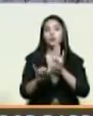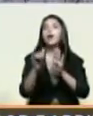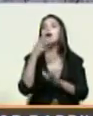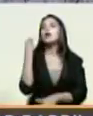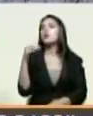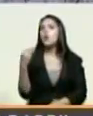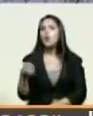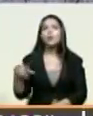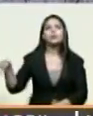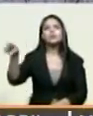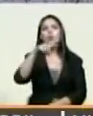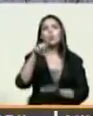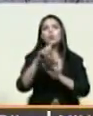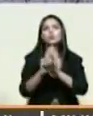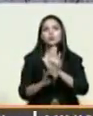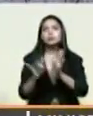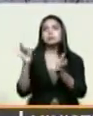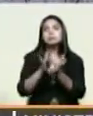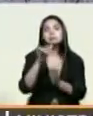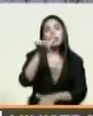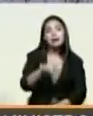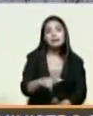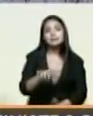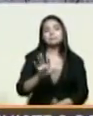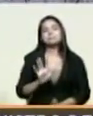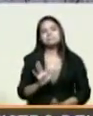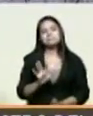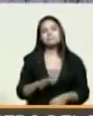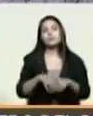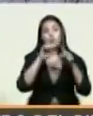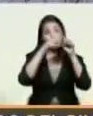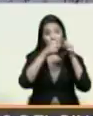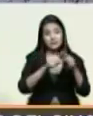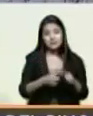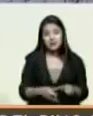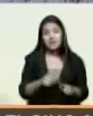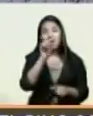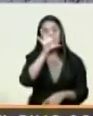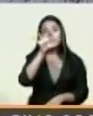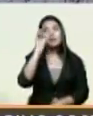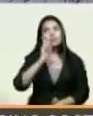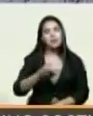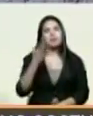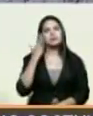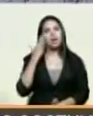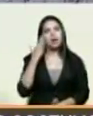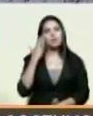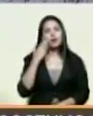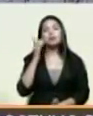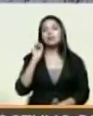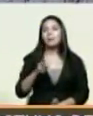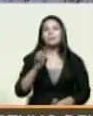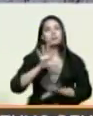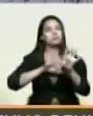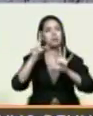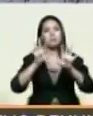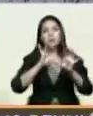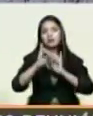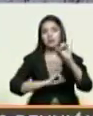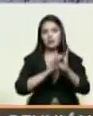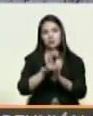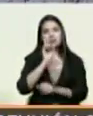jóvenes constituyentes que están hoy acá. Bueno, una cifra que el país debe saber y la comunidad internacional